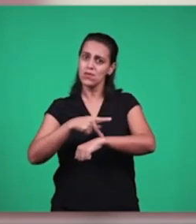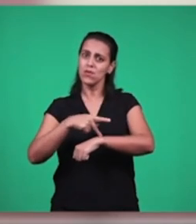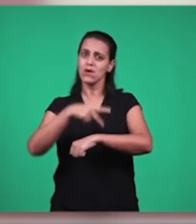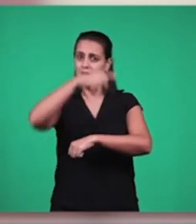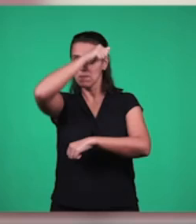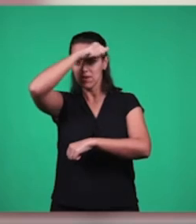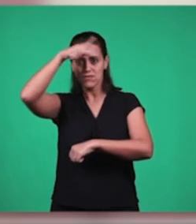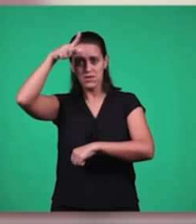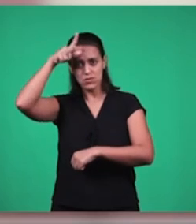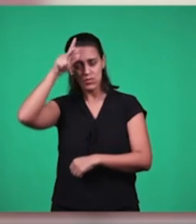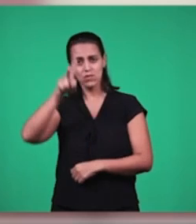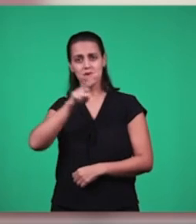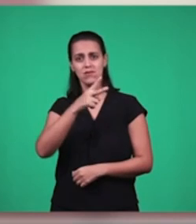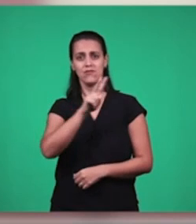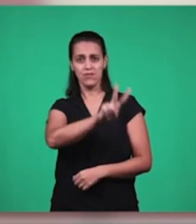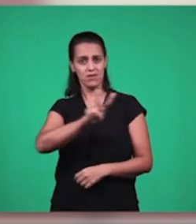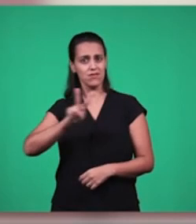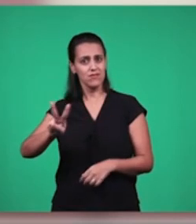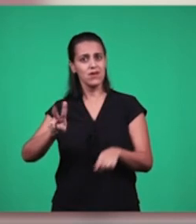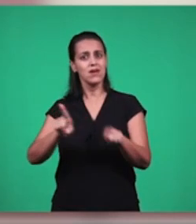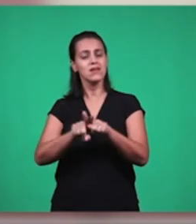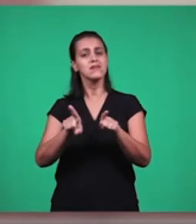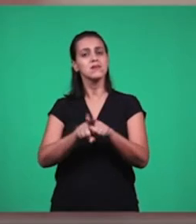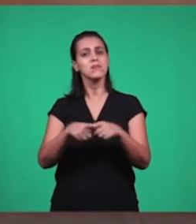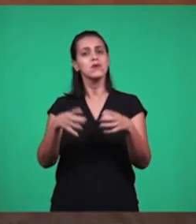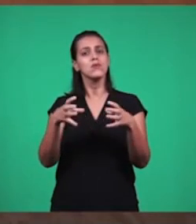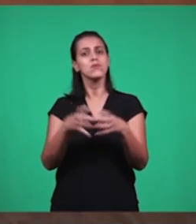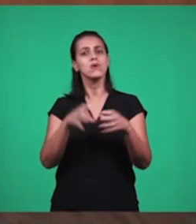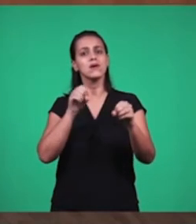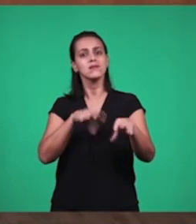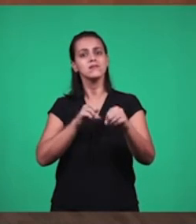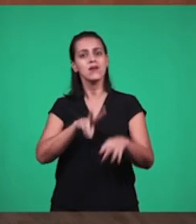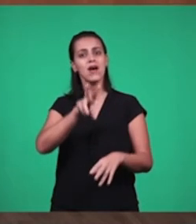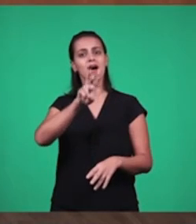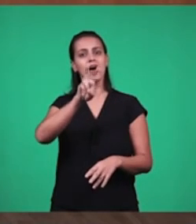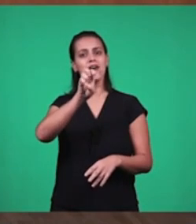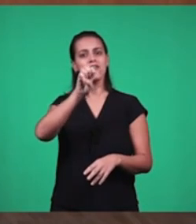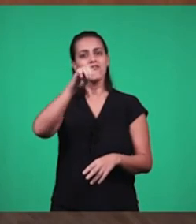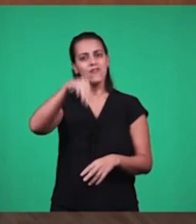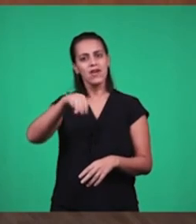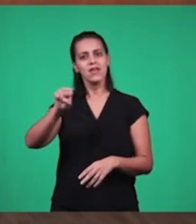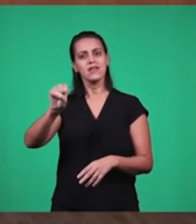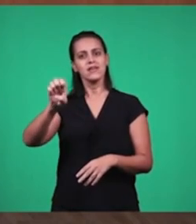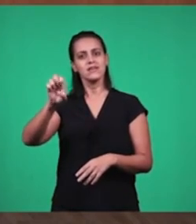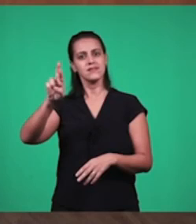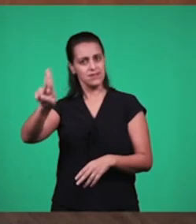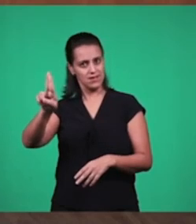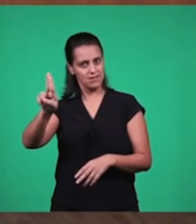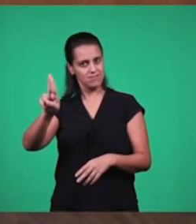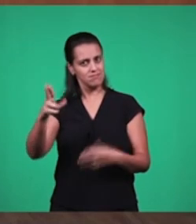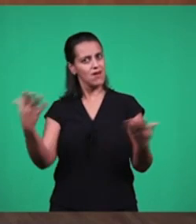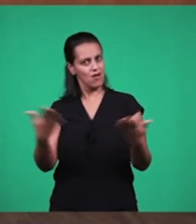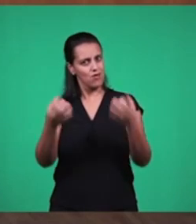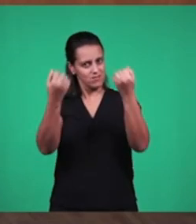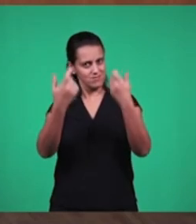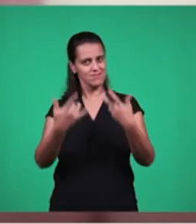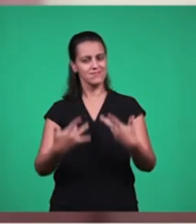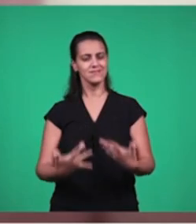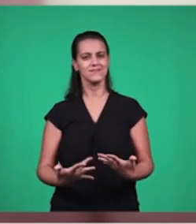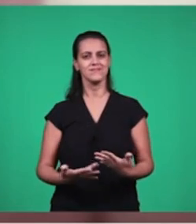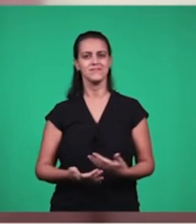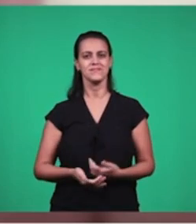Educacional que viene a ser en Villa Bella, el municipio. Vamos a escuchar lo que la profesora Mónica Merce nos va a traer